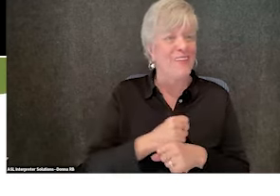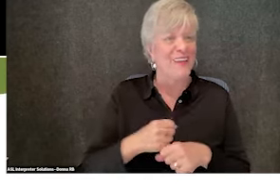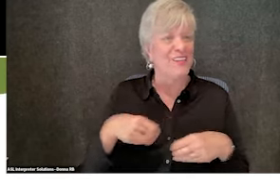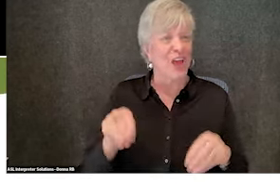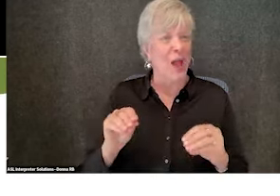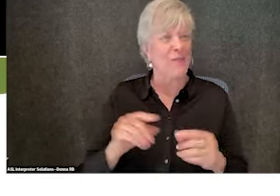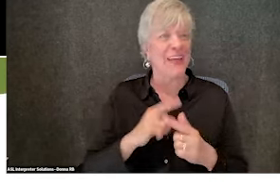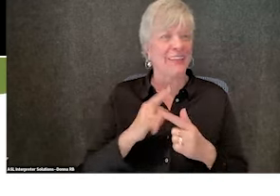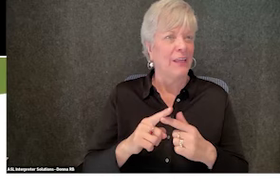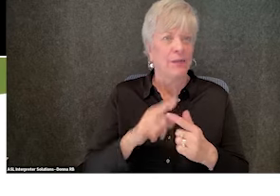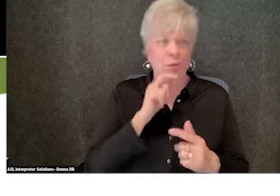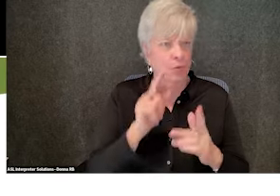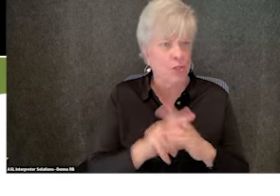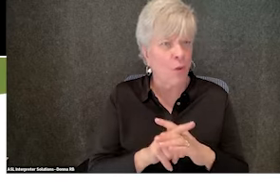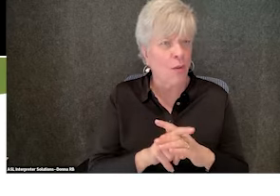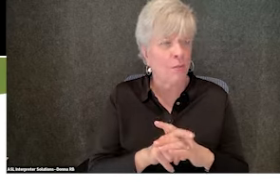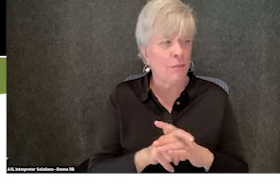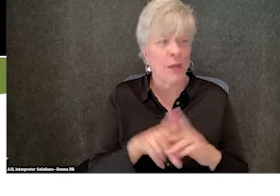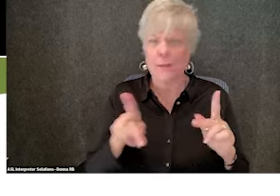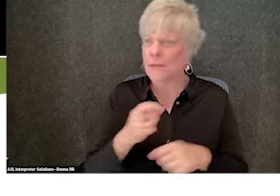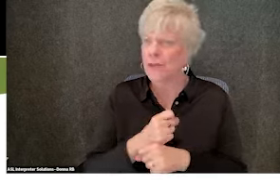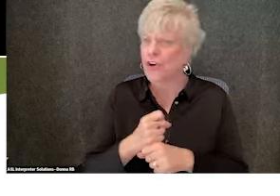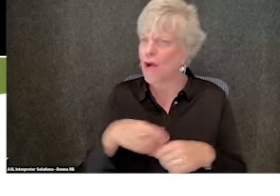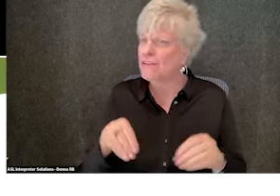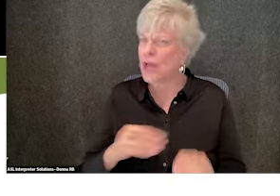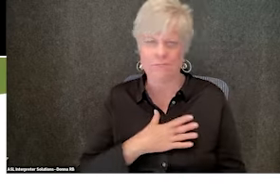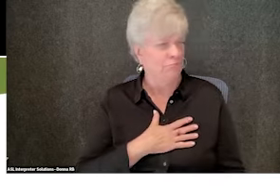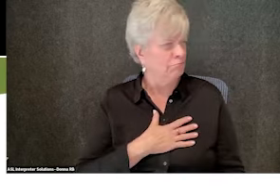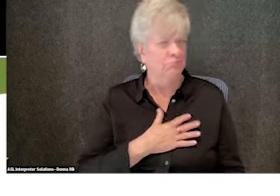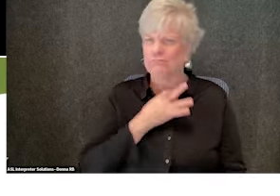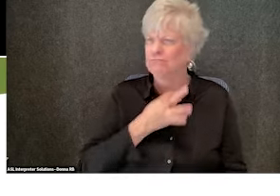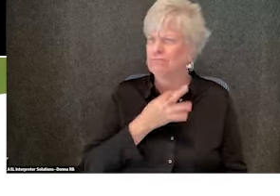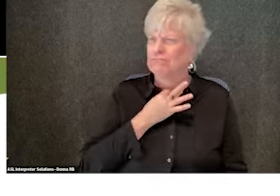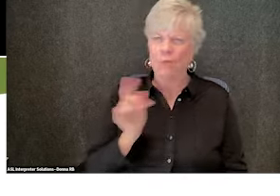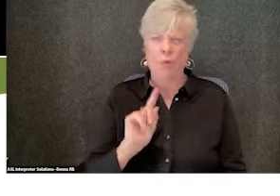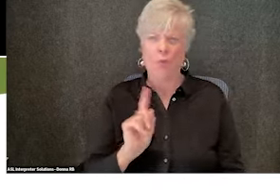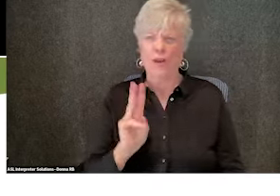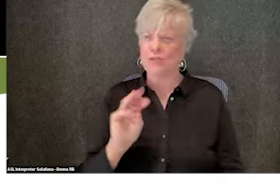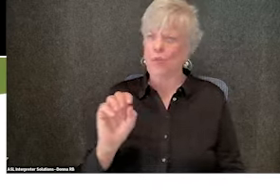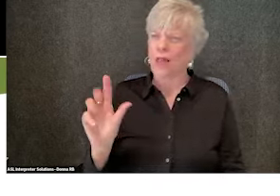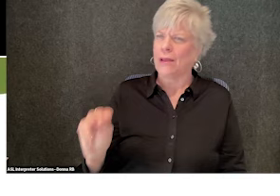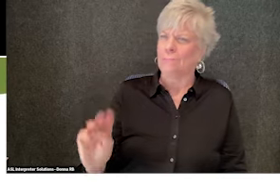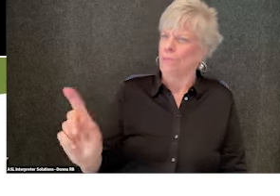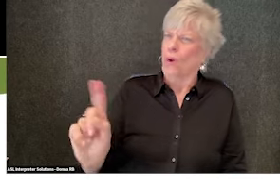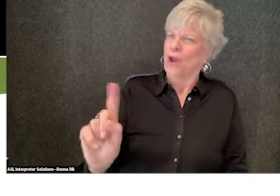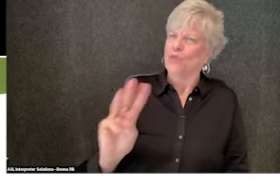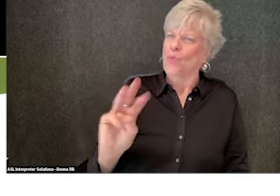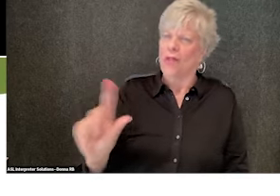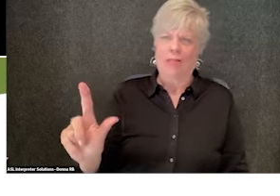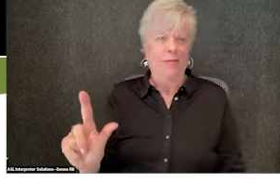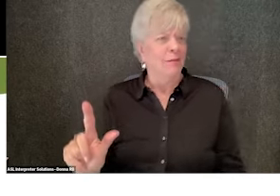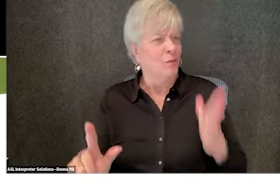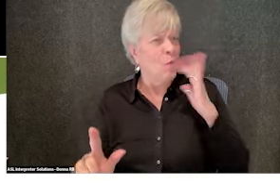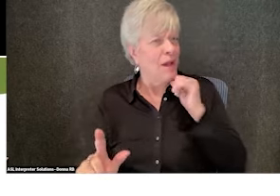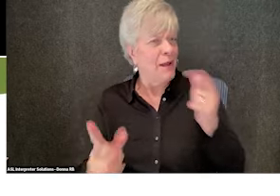Will no ha venido para su café hoy. Y quizás se pongan en contacto con otra persona porque ha